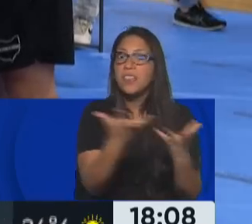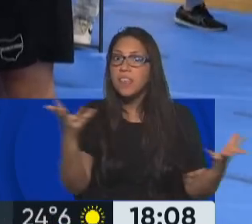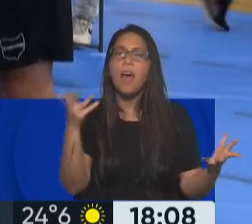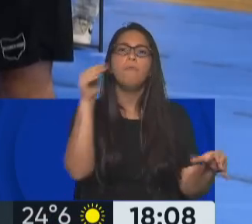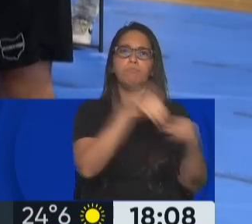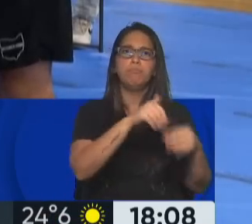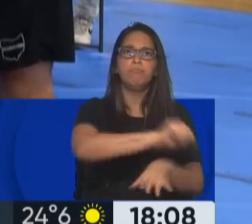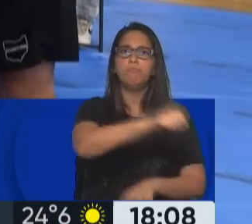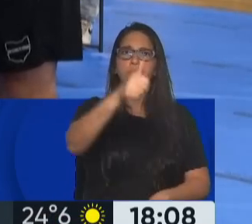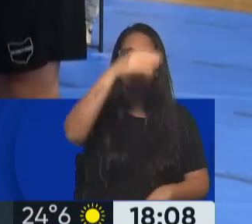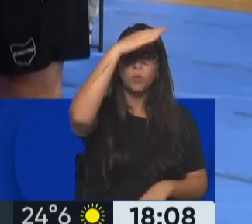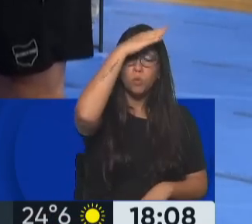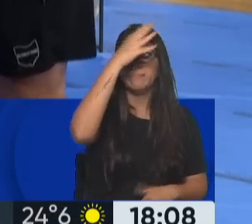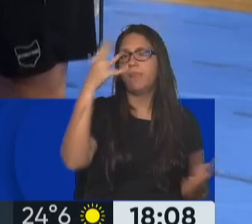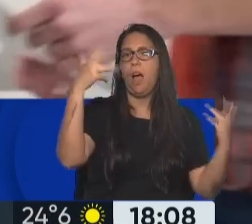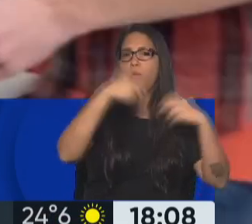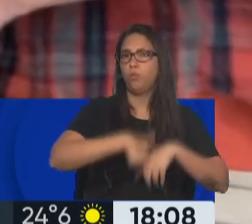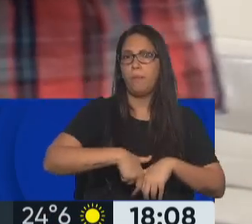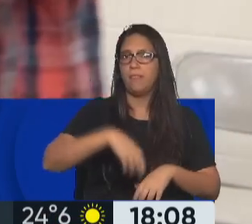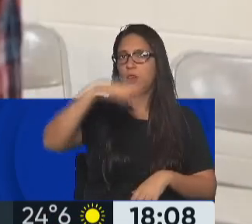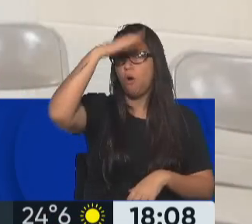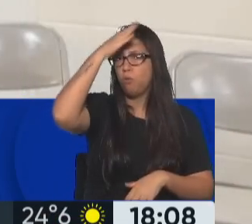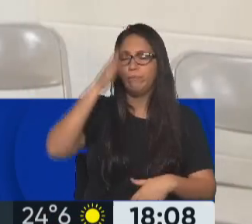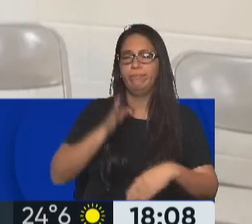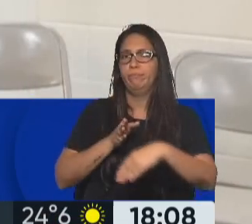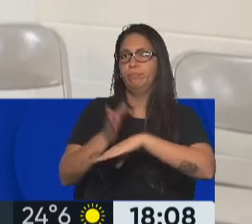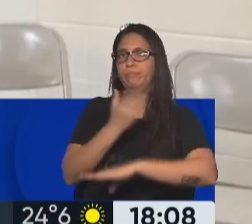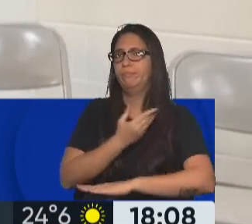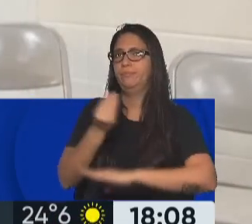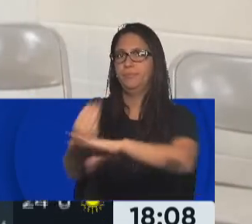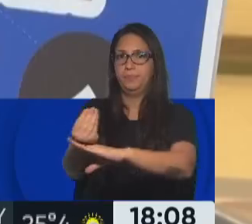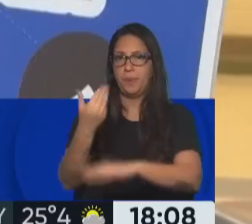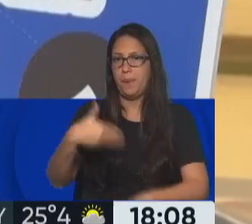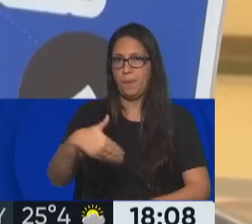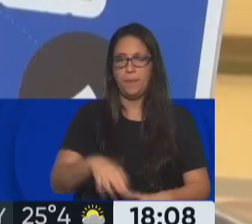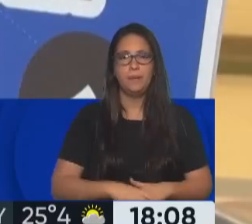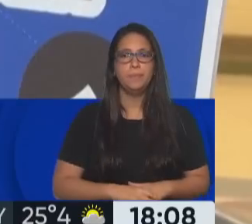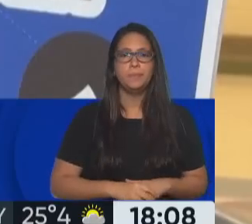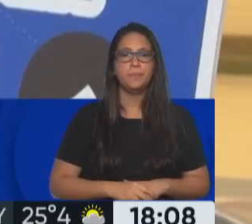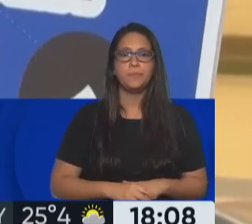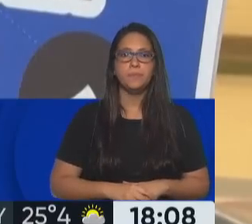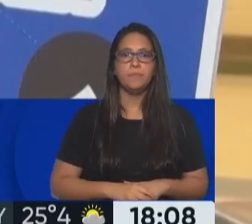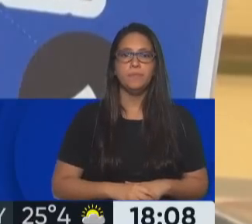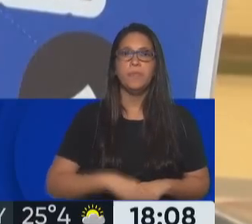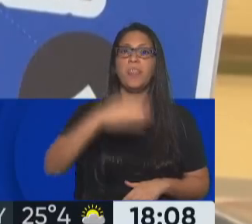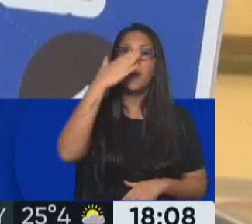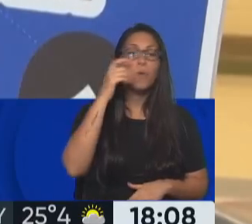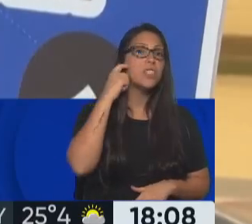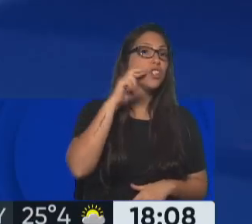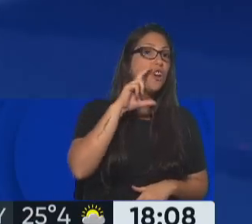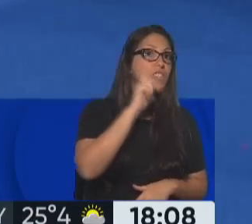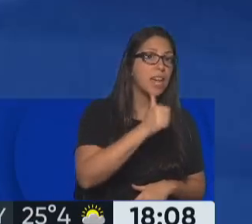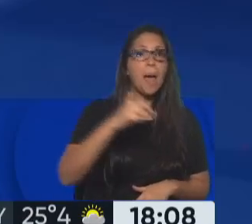que la marcha de Trump hacia la Casa Blanca tendría menos obstáculos de los que se pensaba. Luego siguieron Georgia y